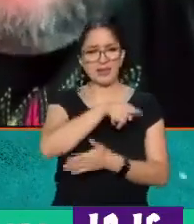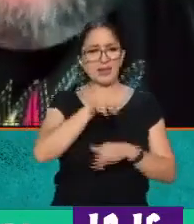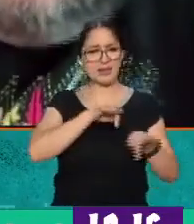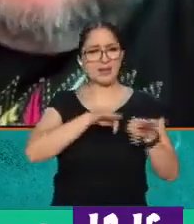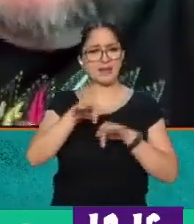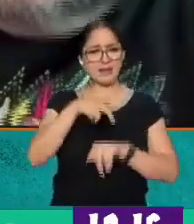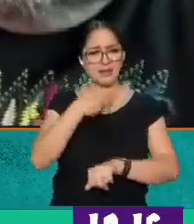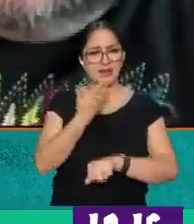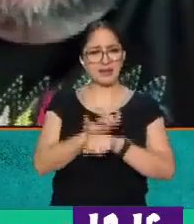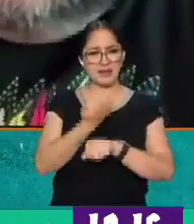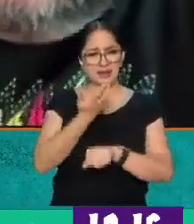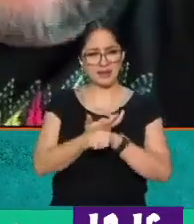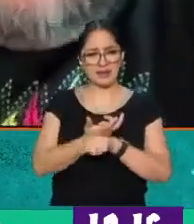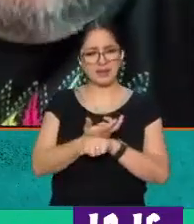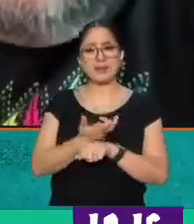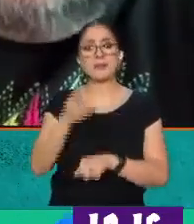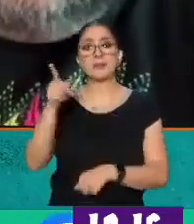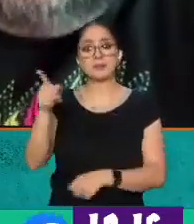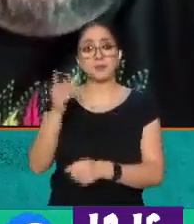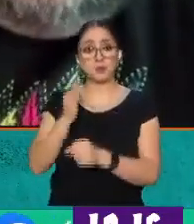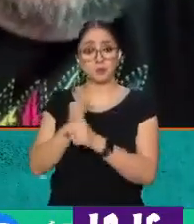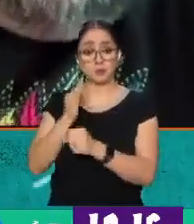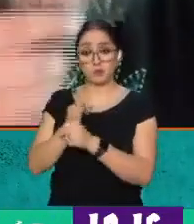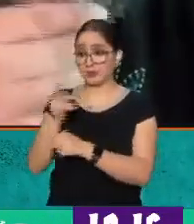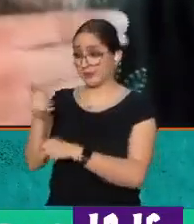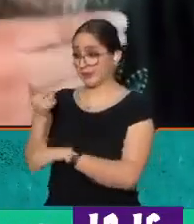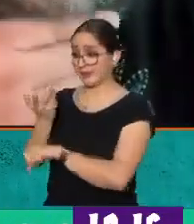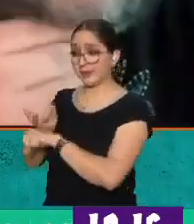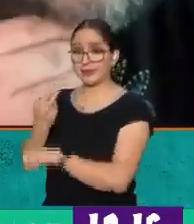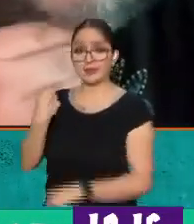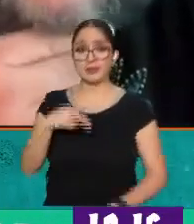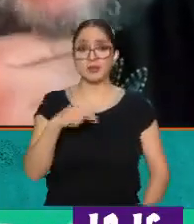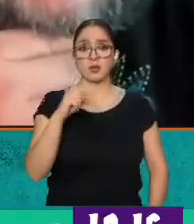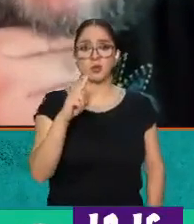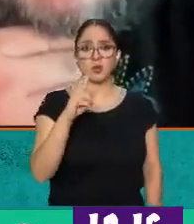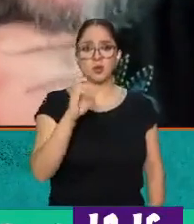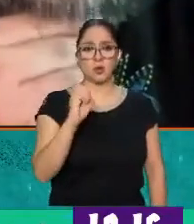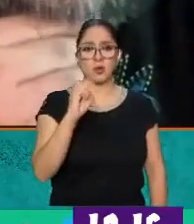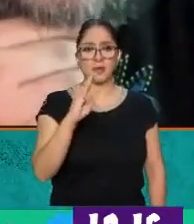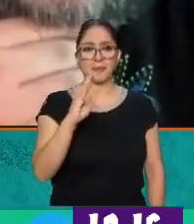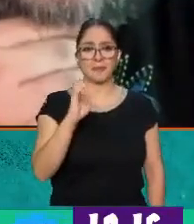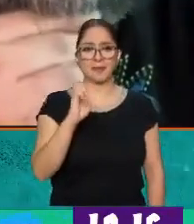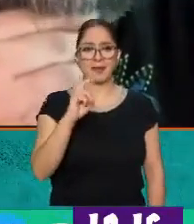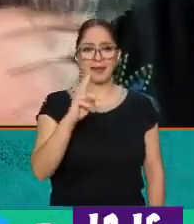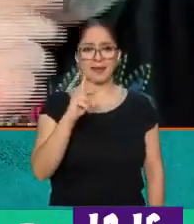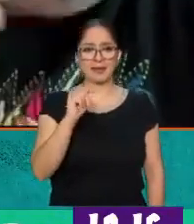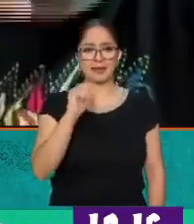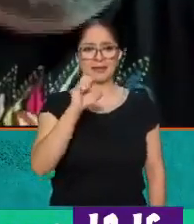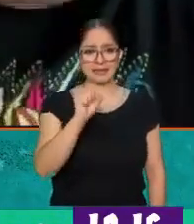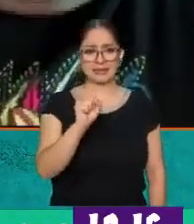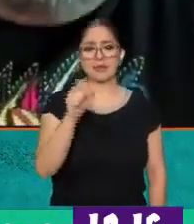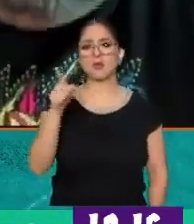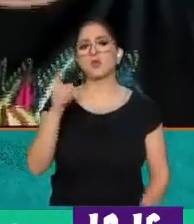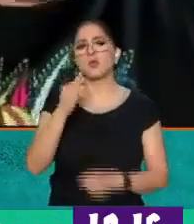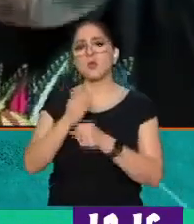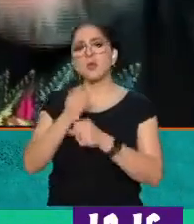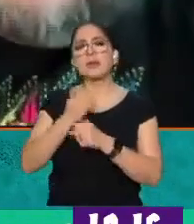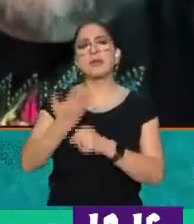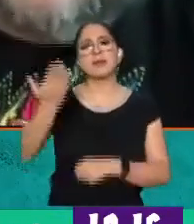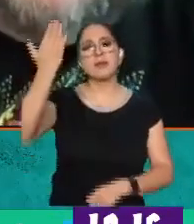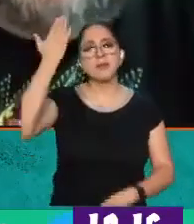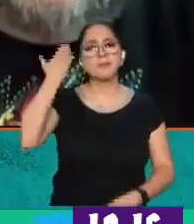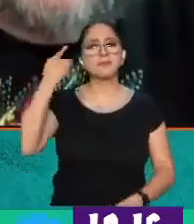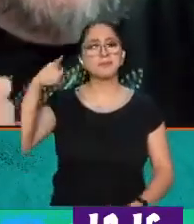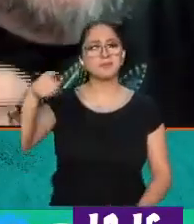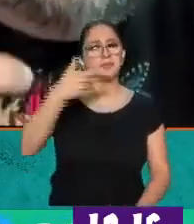oriental, pero trabajaba en Estados Unidos. Se llama Robert Ho. Él, cuando comía en unos